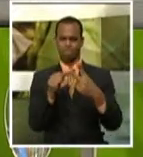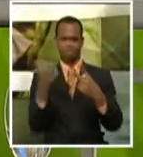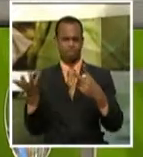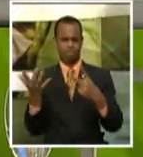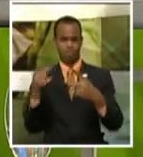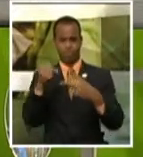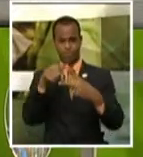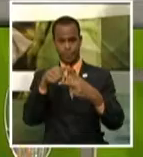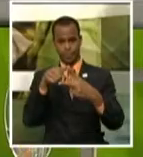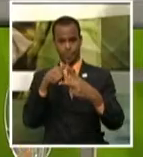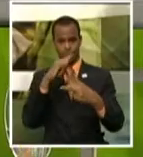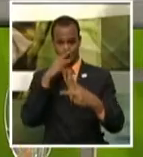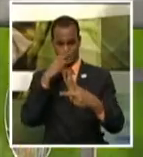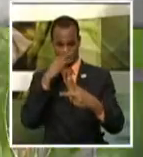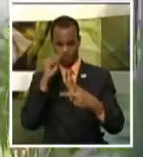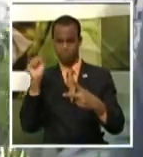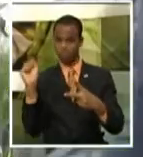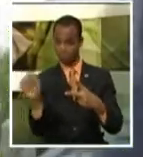infancia